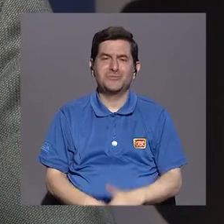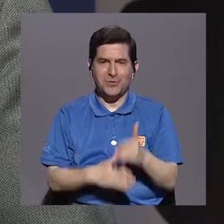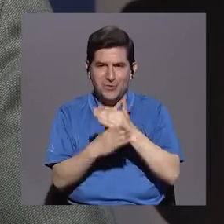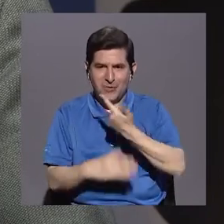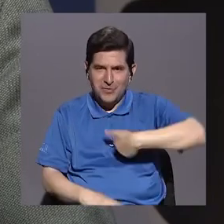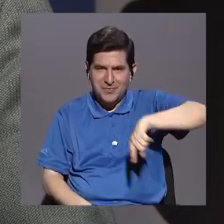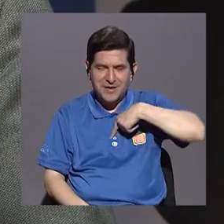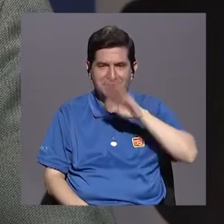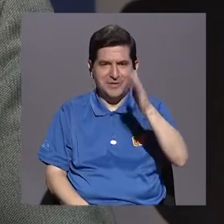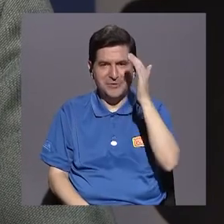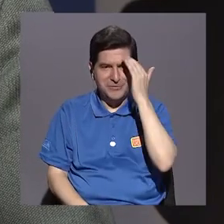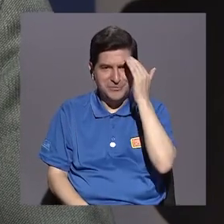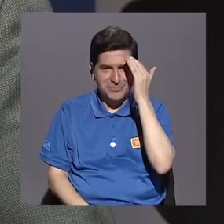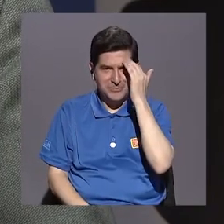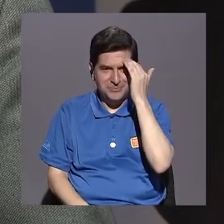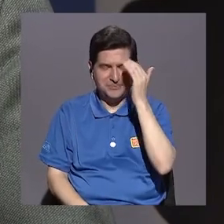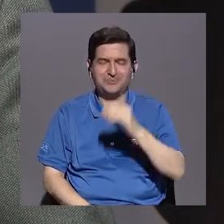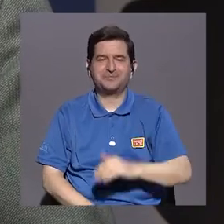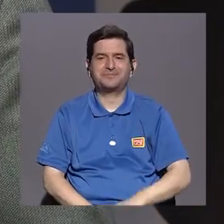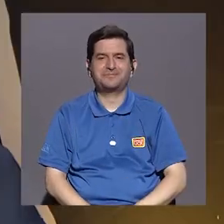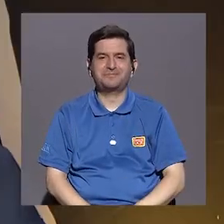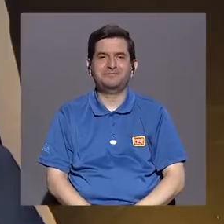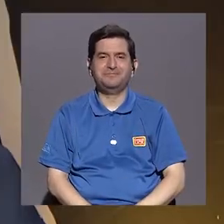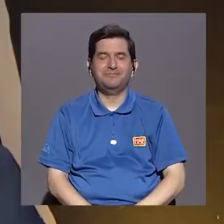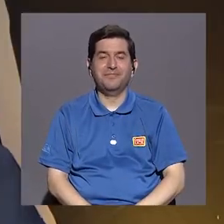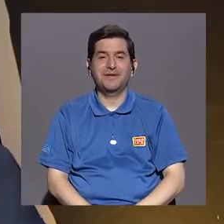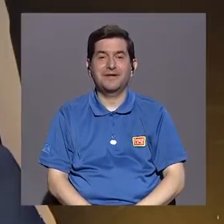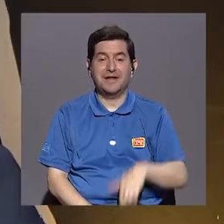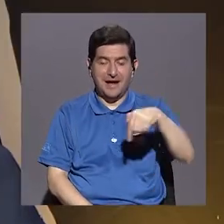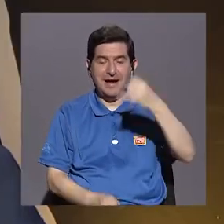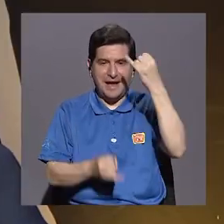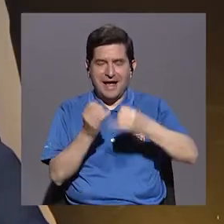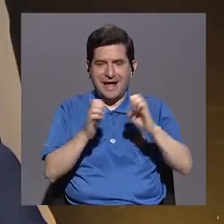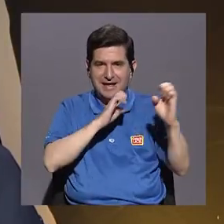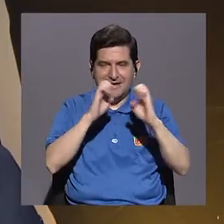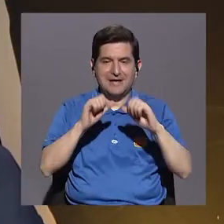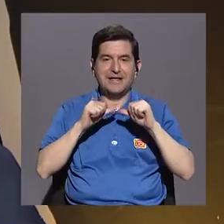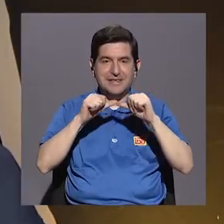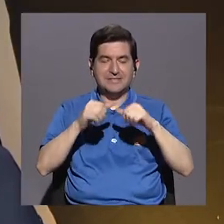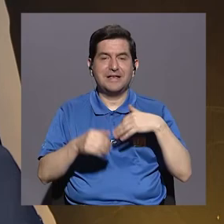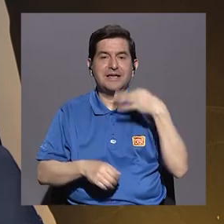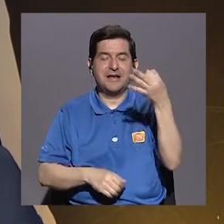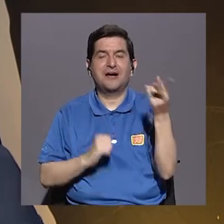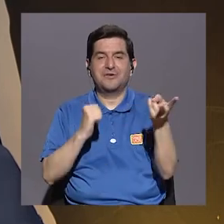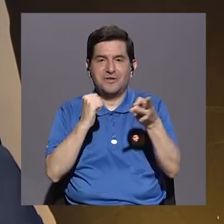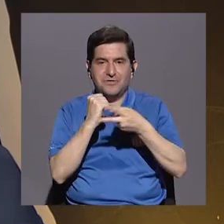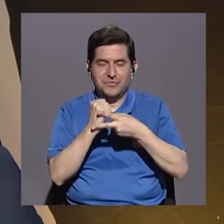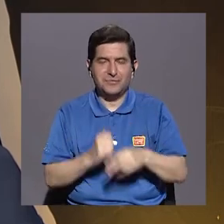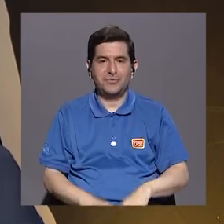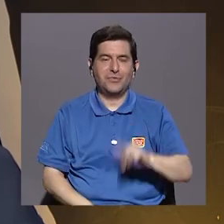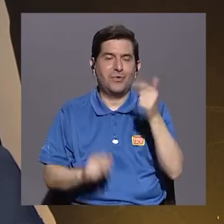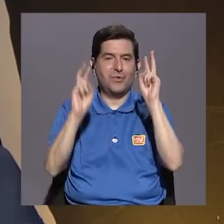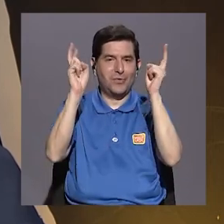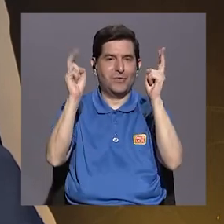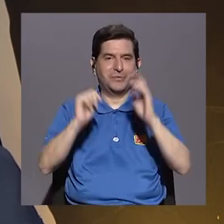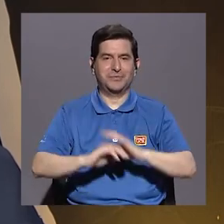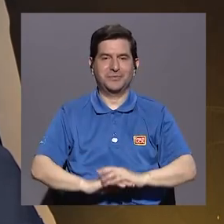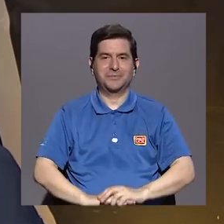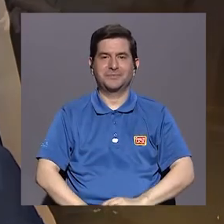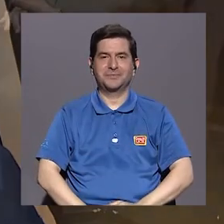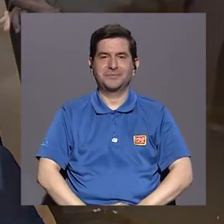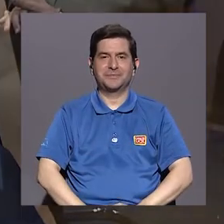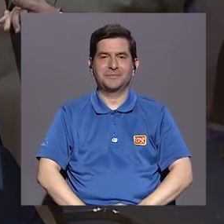todos los conocimientos como no vamos a terminar aquí la entrevista y volvemos en una próxima ocasión con otro tema